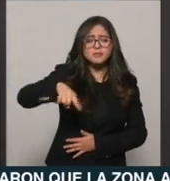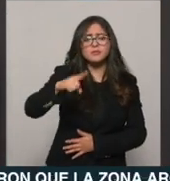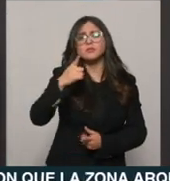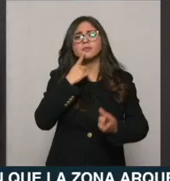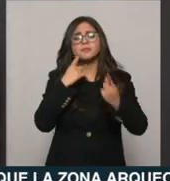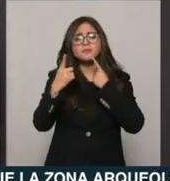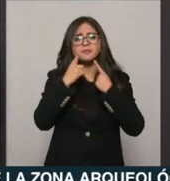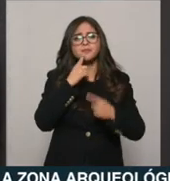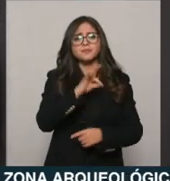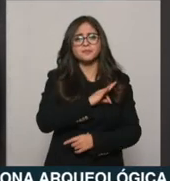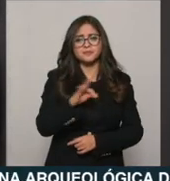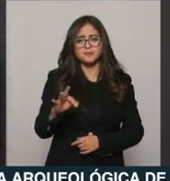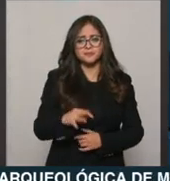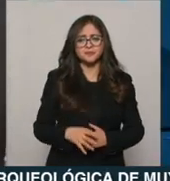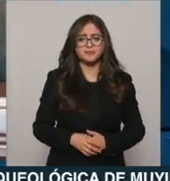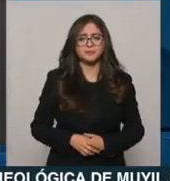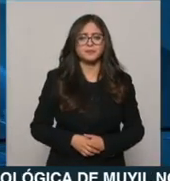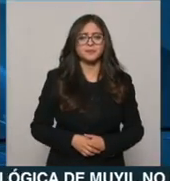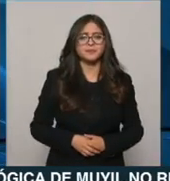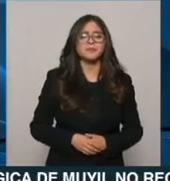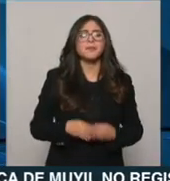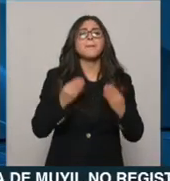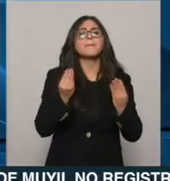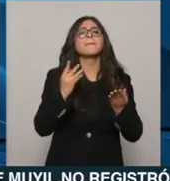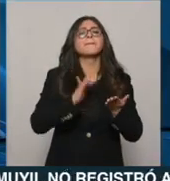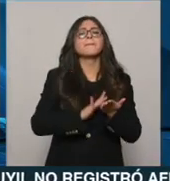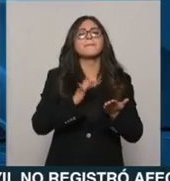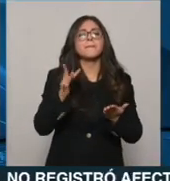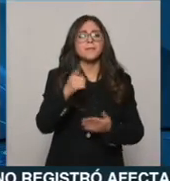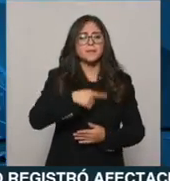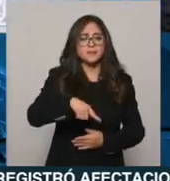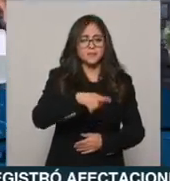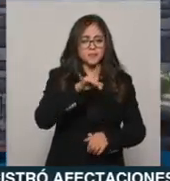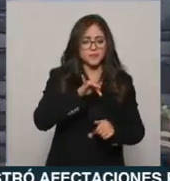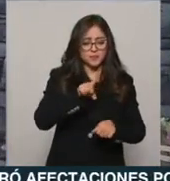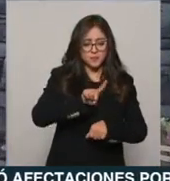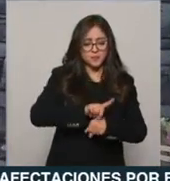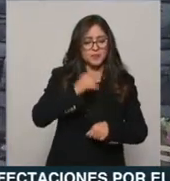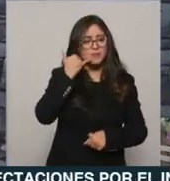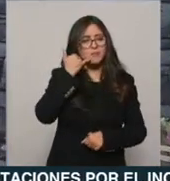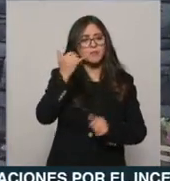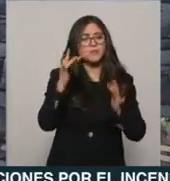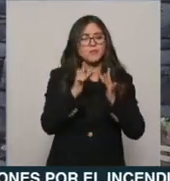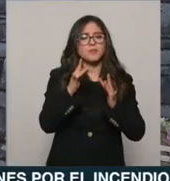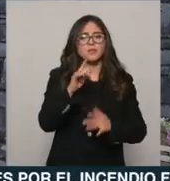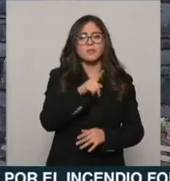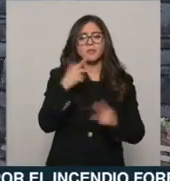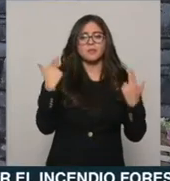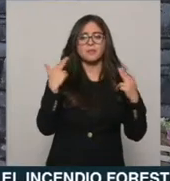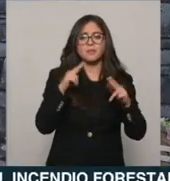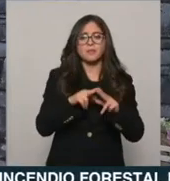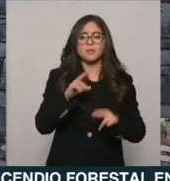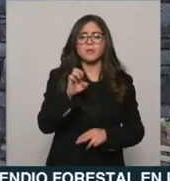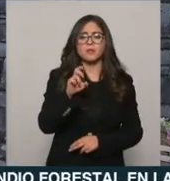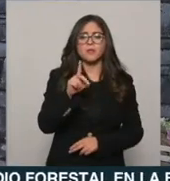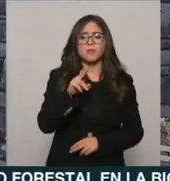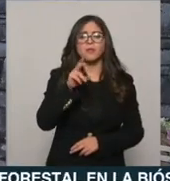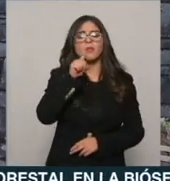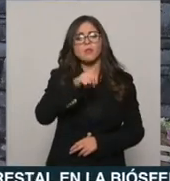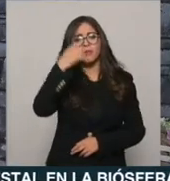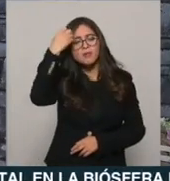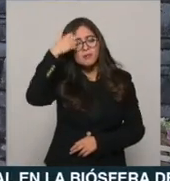a presentar. Bueno, pues queremos agradecerle mucho su participación esta mañana, profesor Eduardo González, pues especialista en